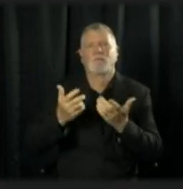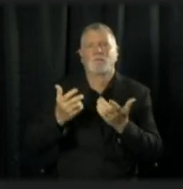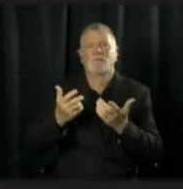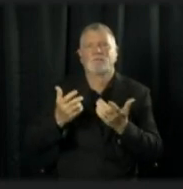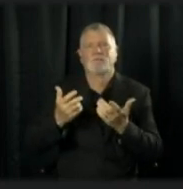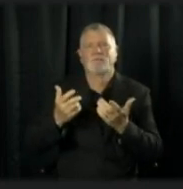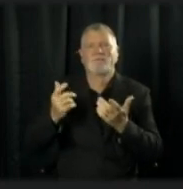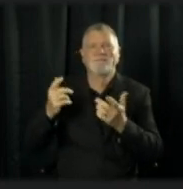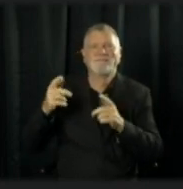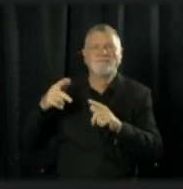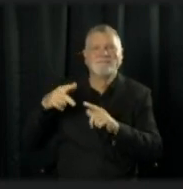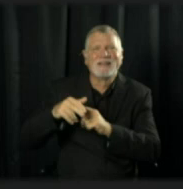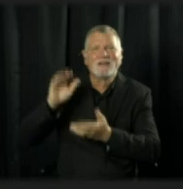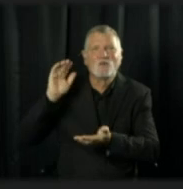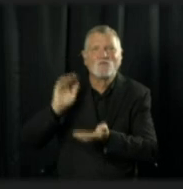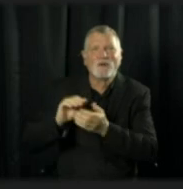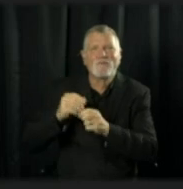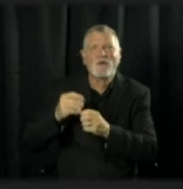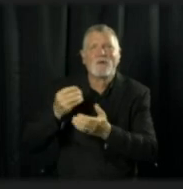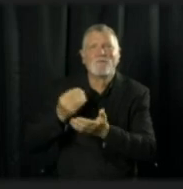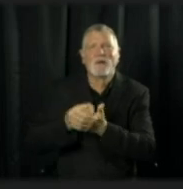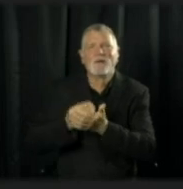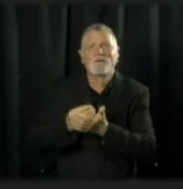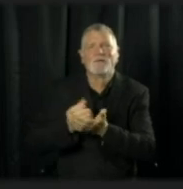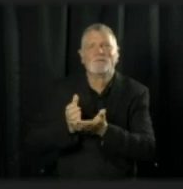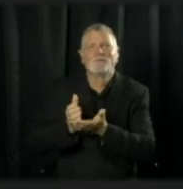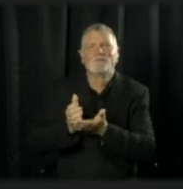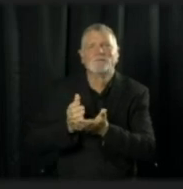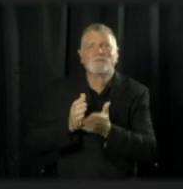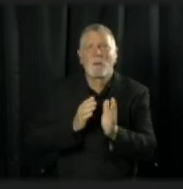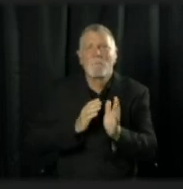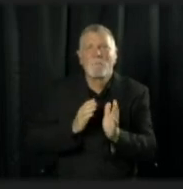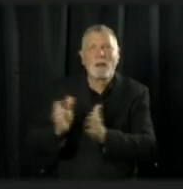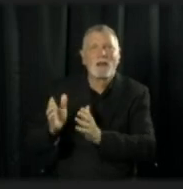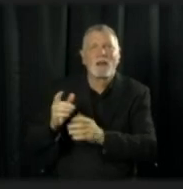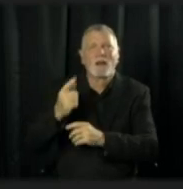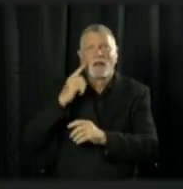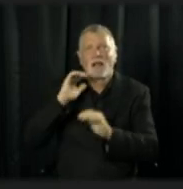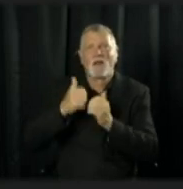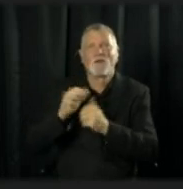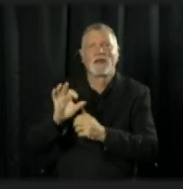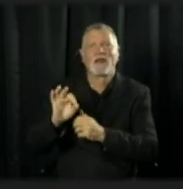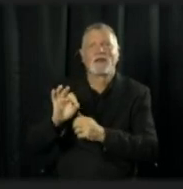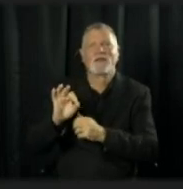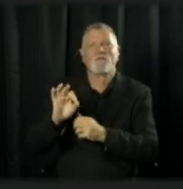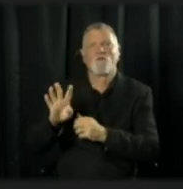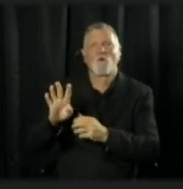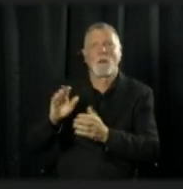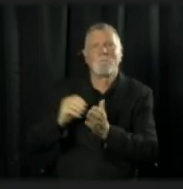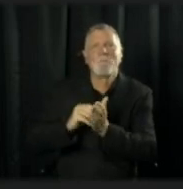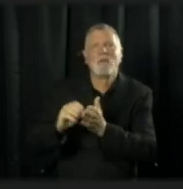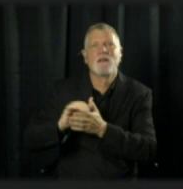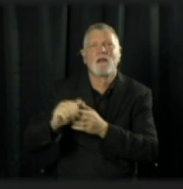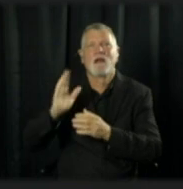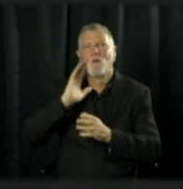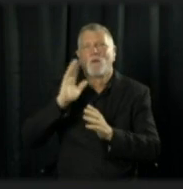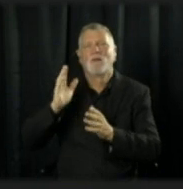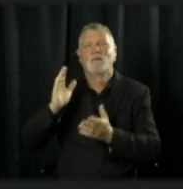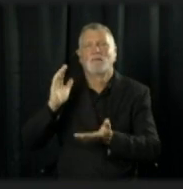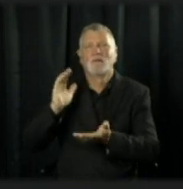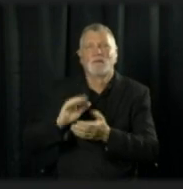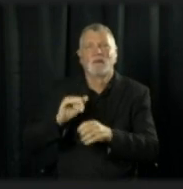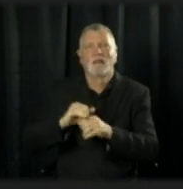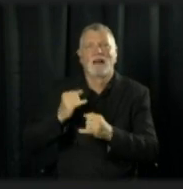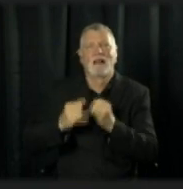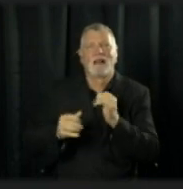y con esos cortes en el plan fiscal de los 94 millones, ¿podían ir en contra de esos